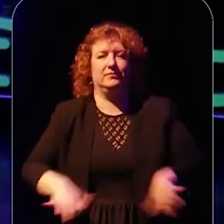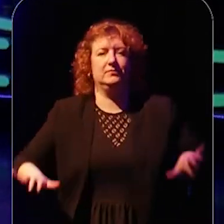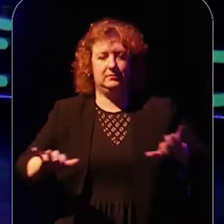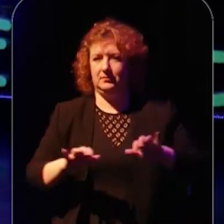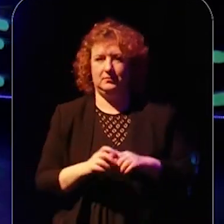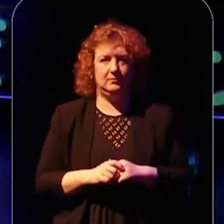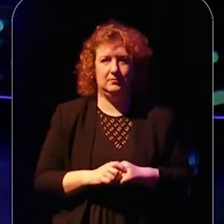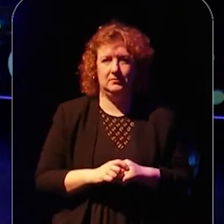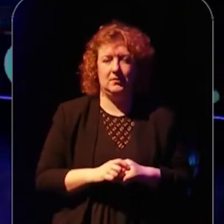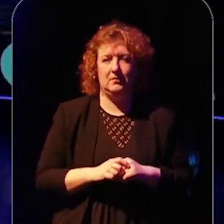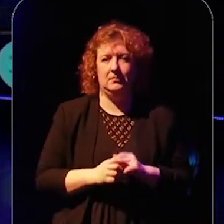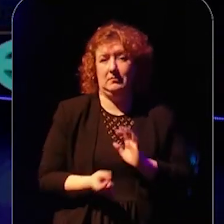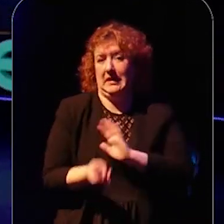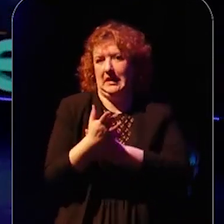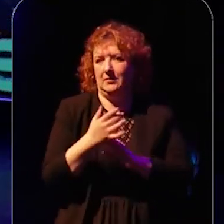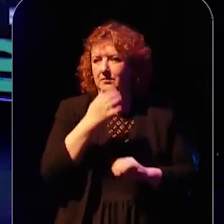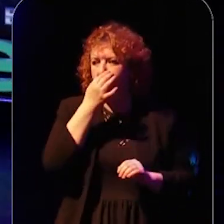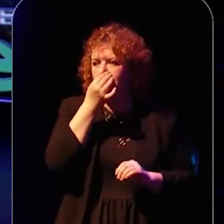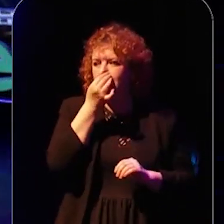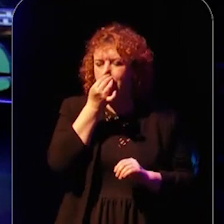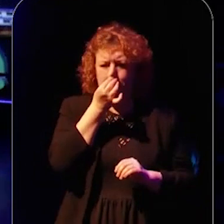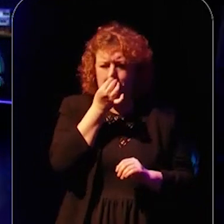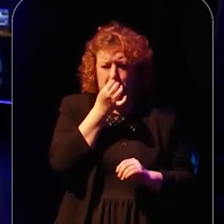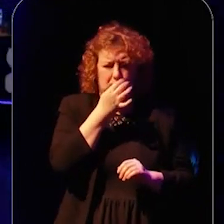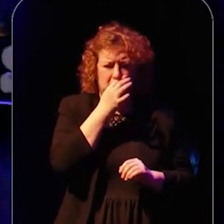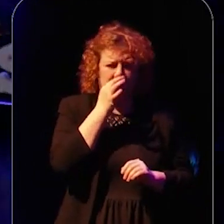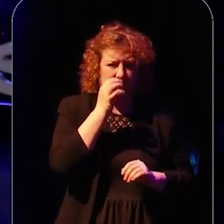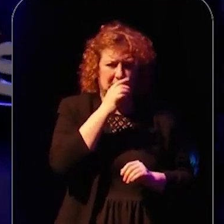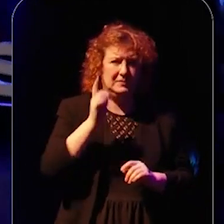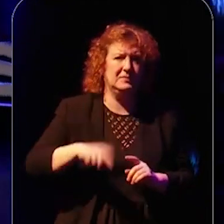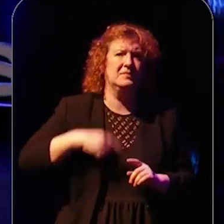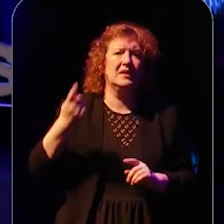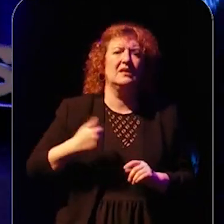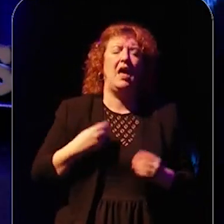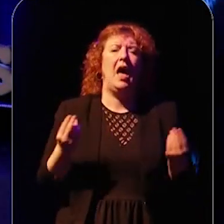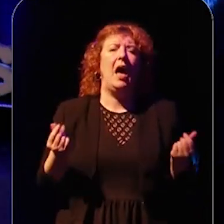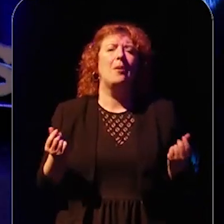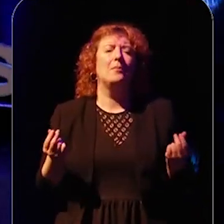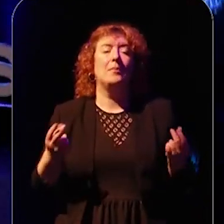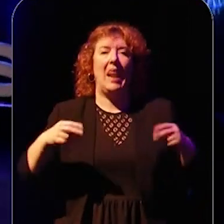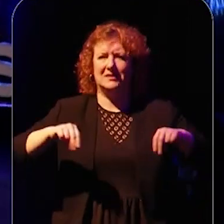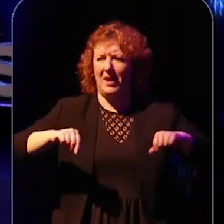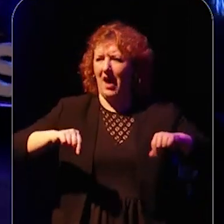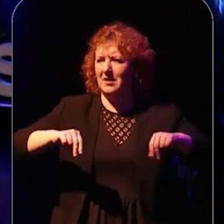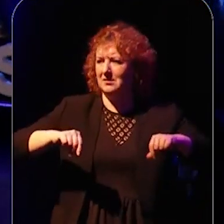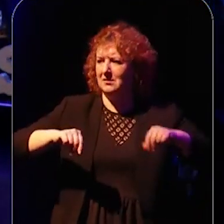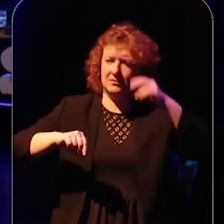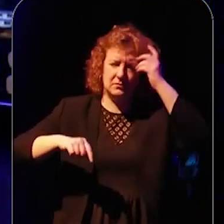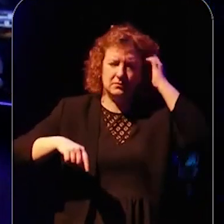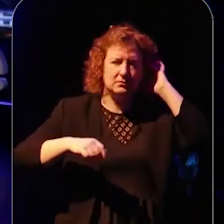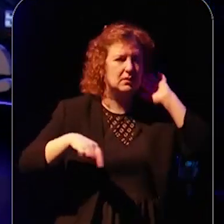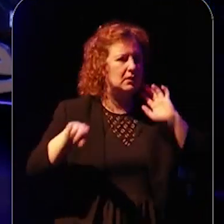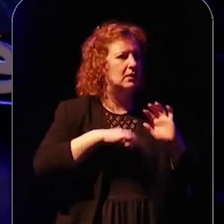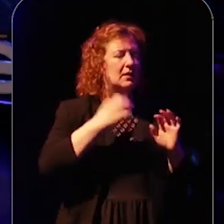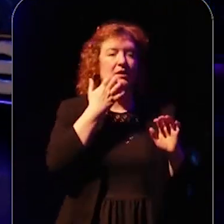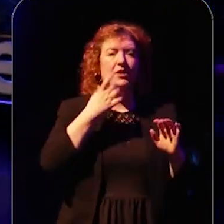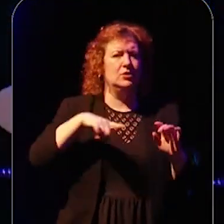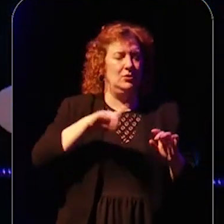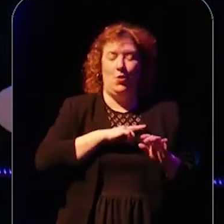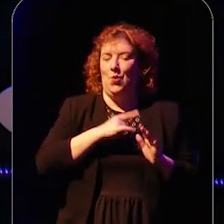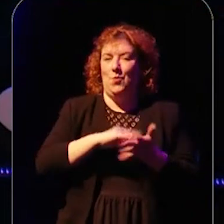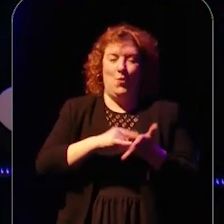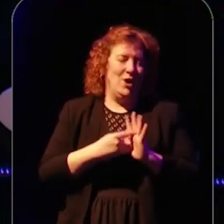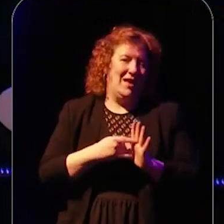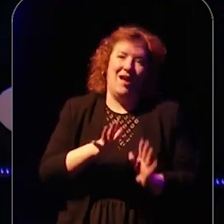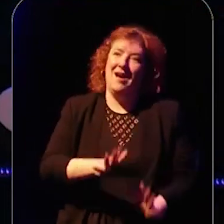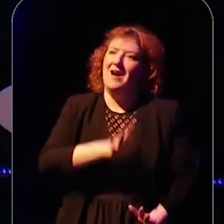generado. Y finalmente llegamos a Las Vegas. Las Vegas es un proyecto que es tan colosal que no es como